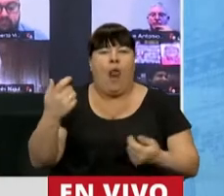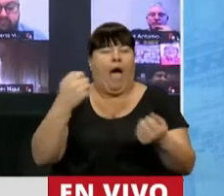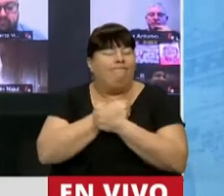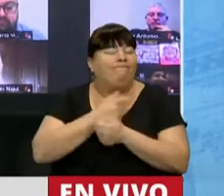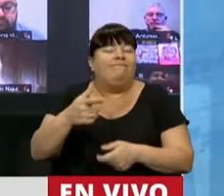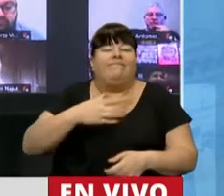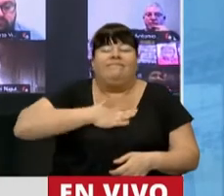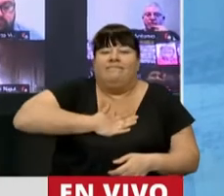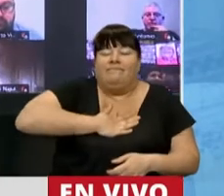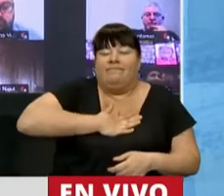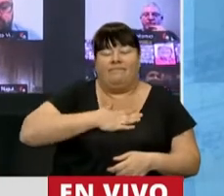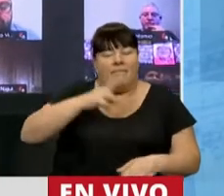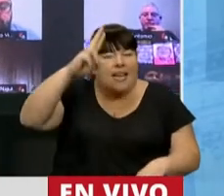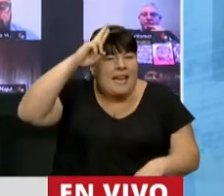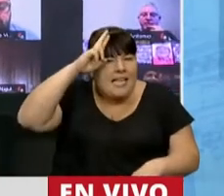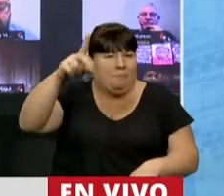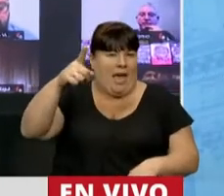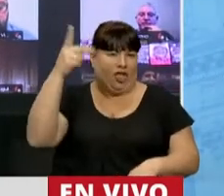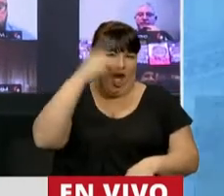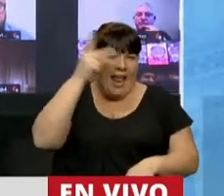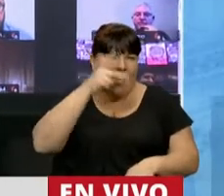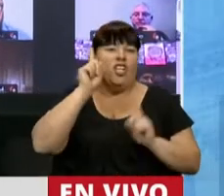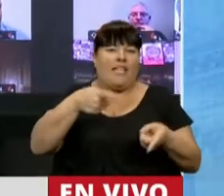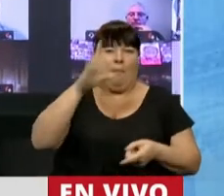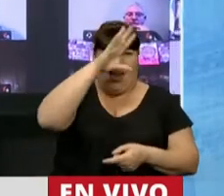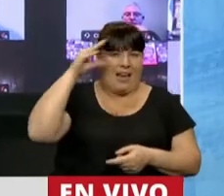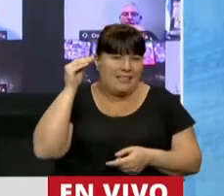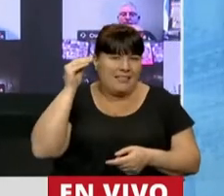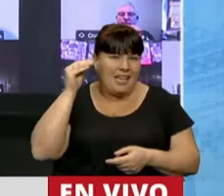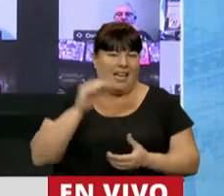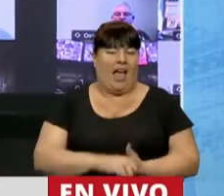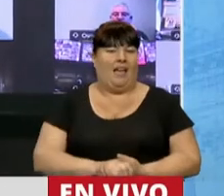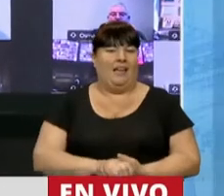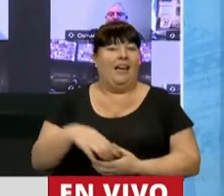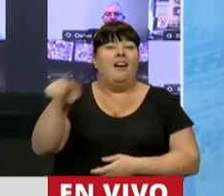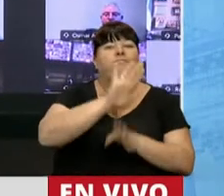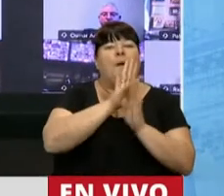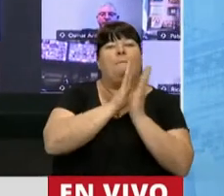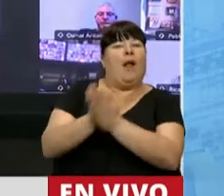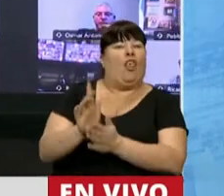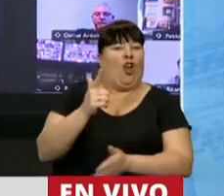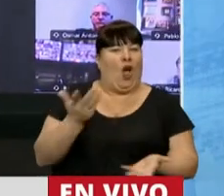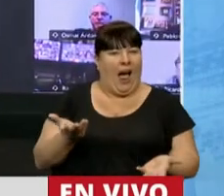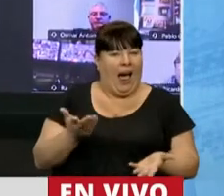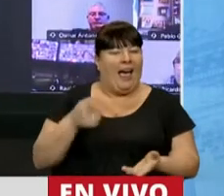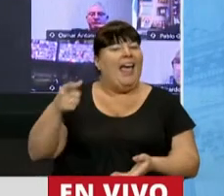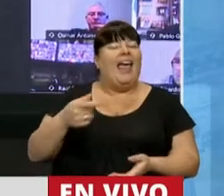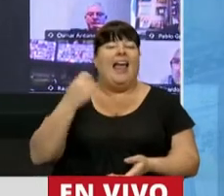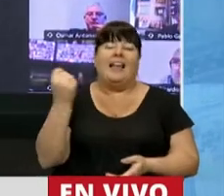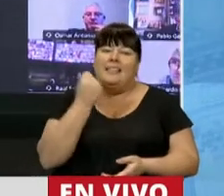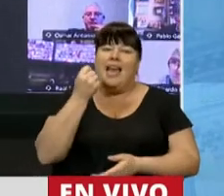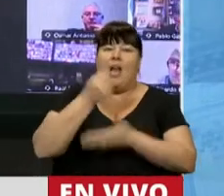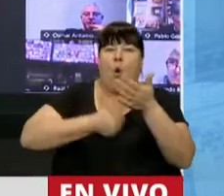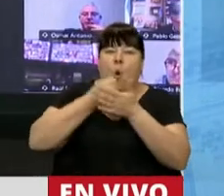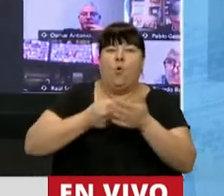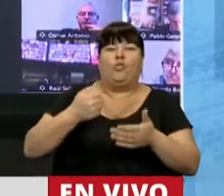que amara y respetara a Néstor y a Cristina. No le perdonaron que quisiera las luchas